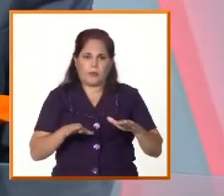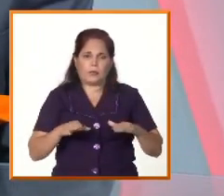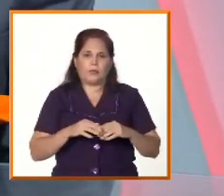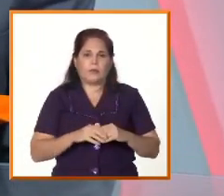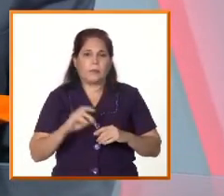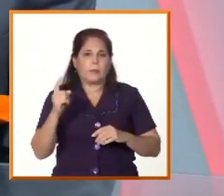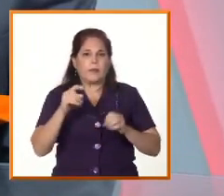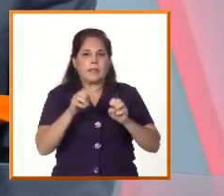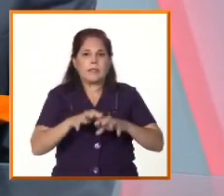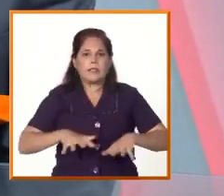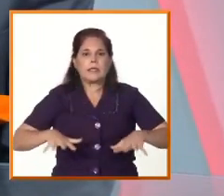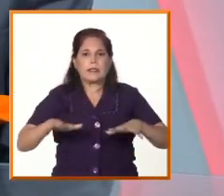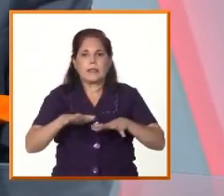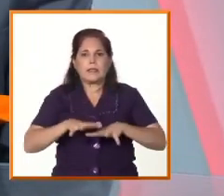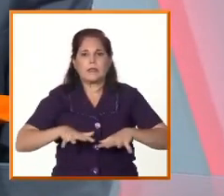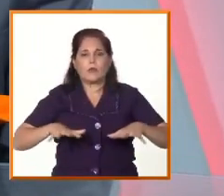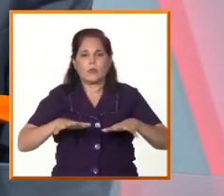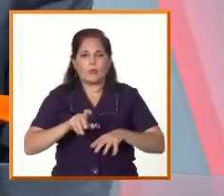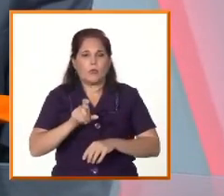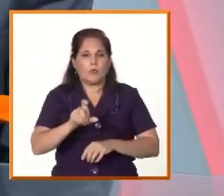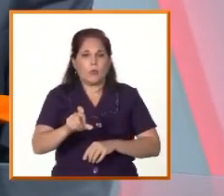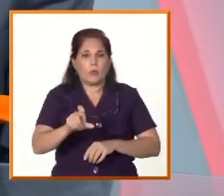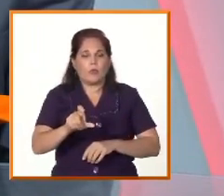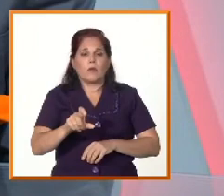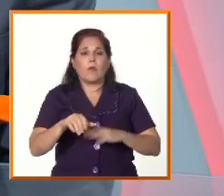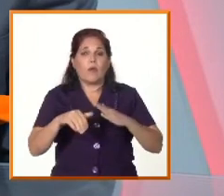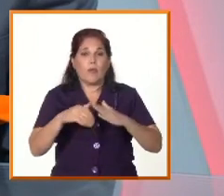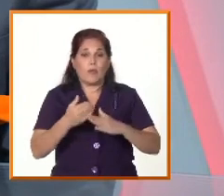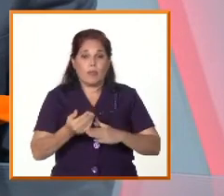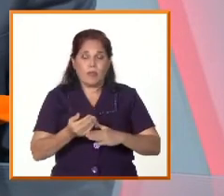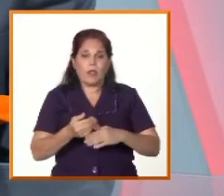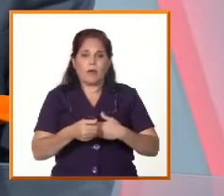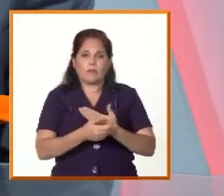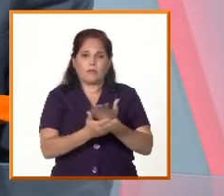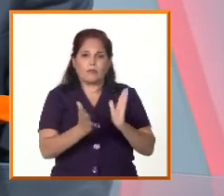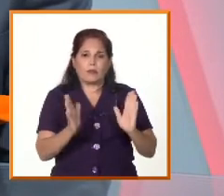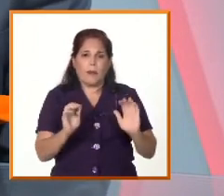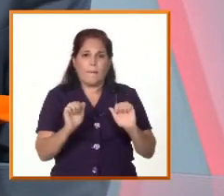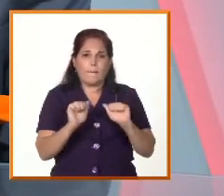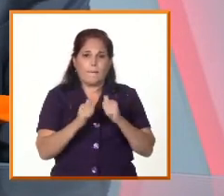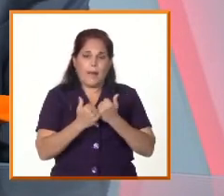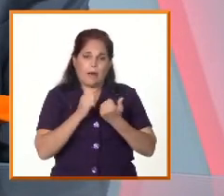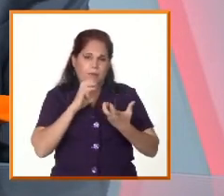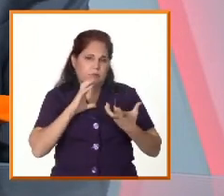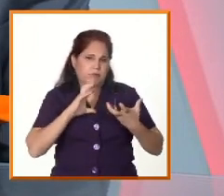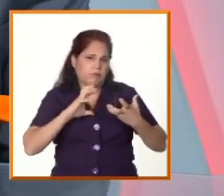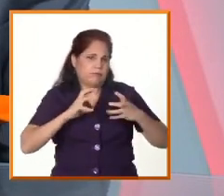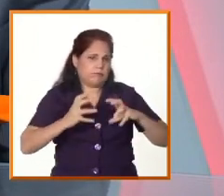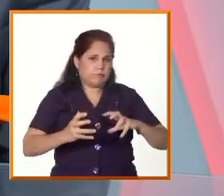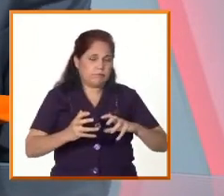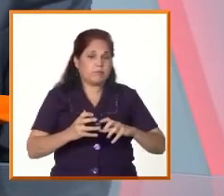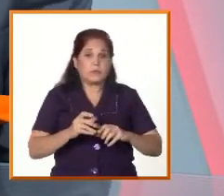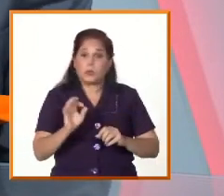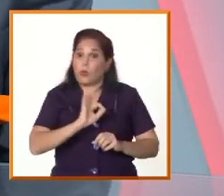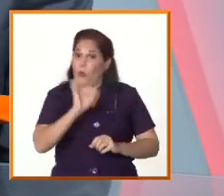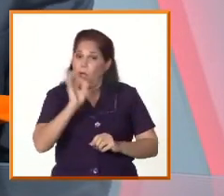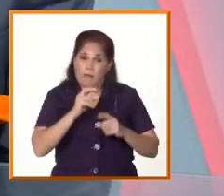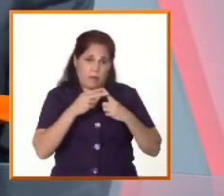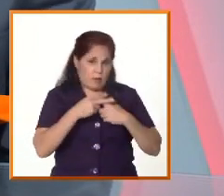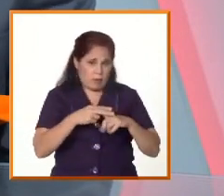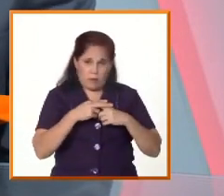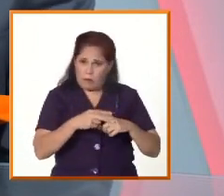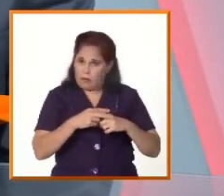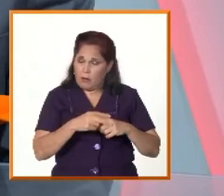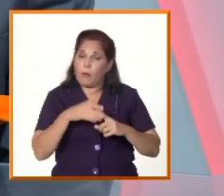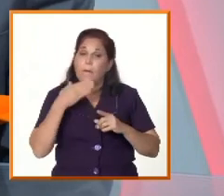primer lugar la situación que me enfrentaron los últimos días con el tema de la de la disponibilidad de pan incubación yo compré todavía no lo hemos resuelto Aunque